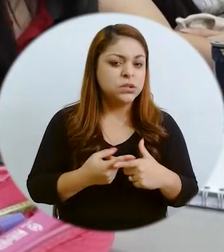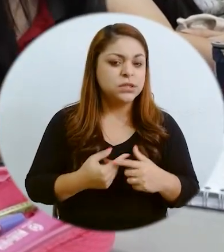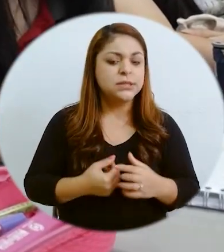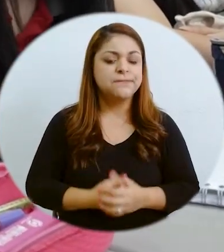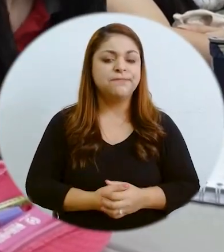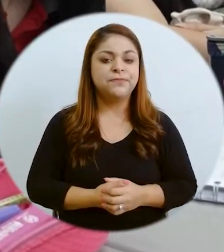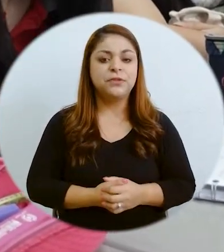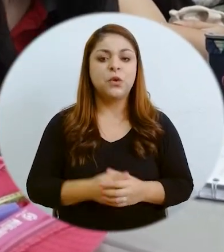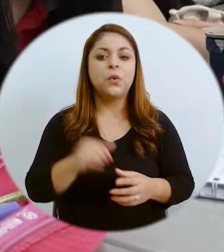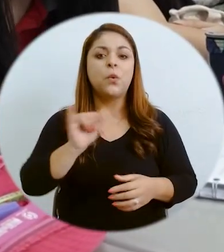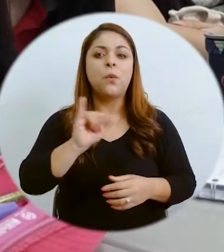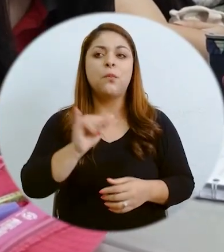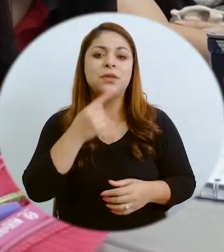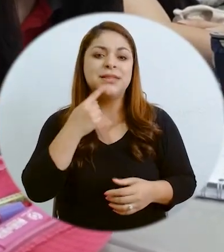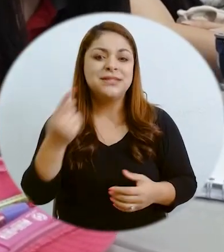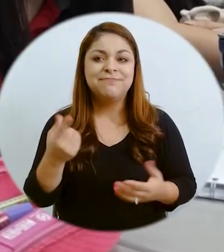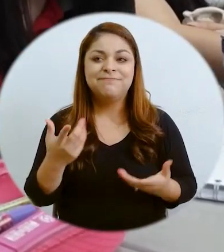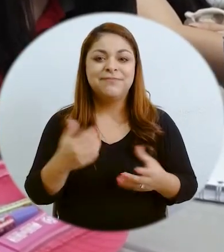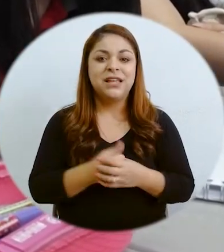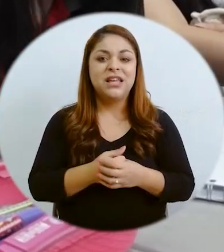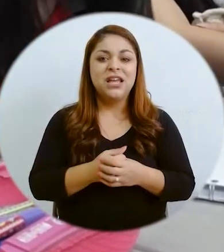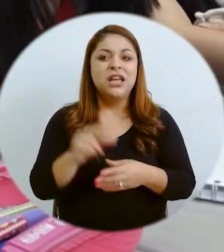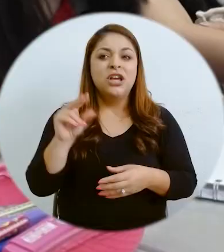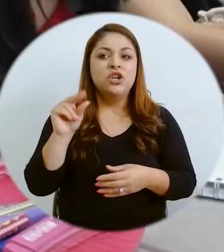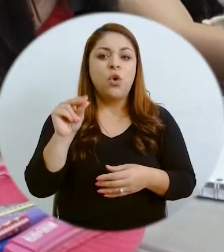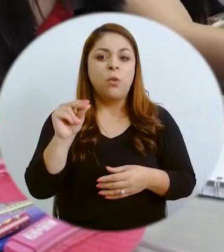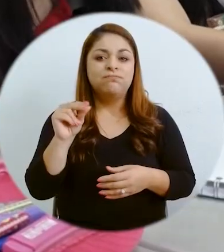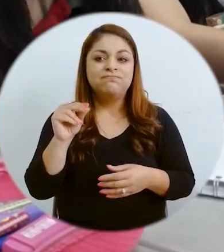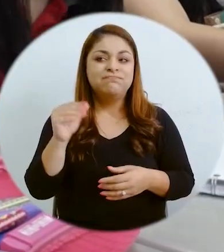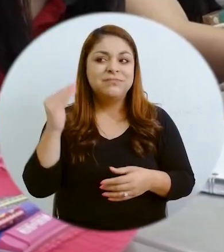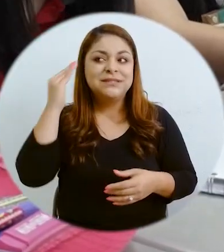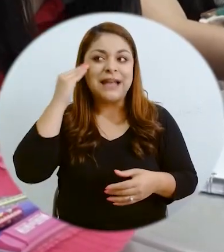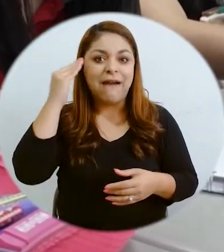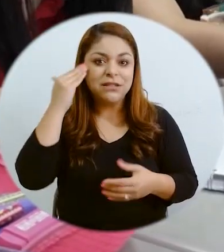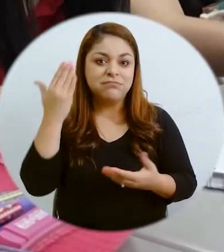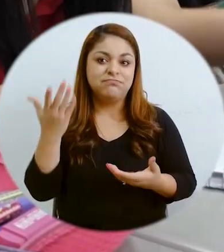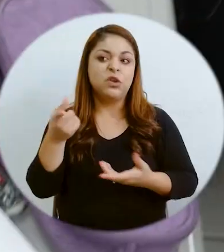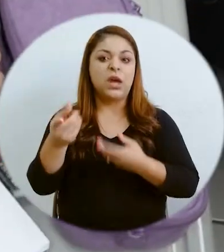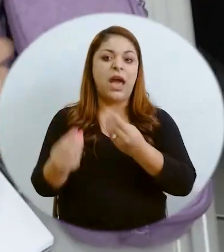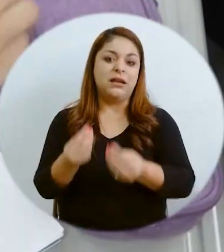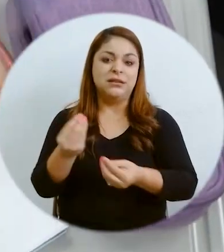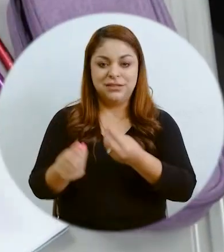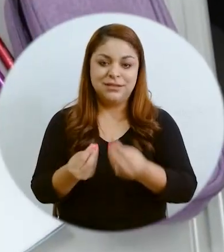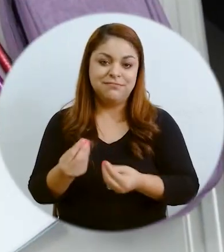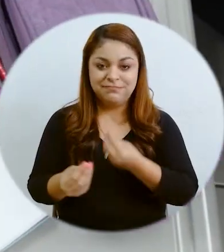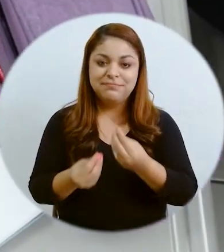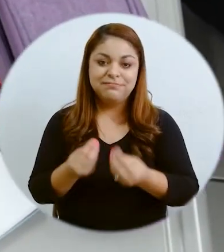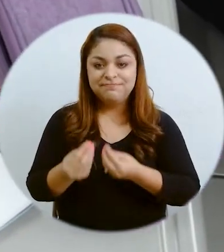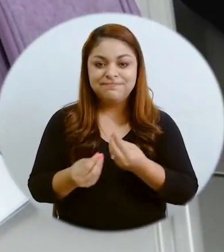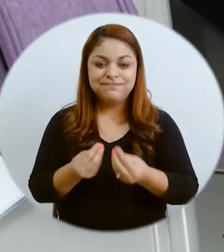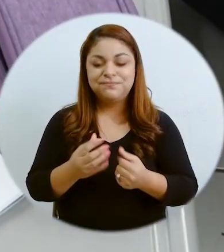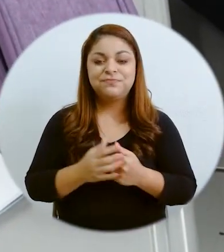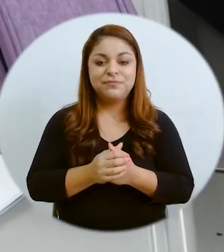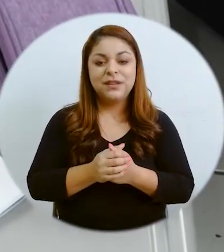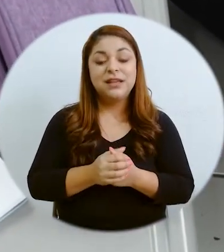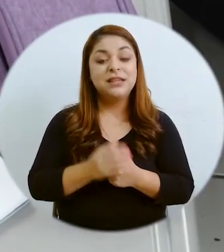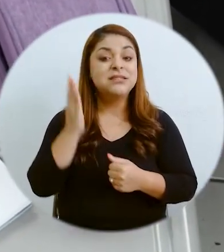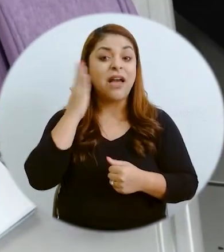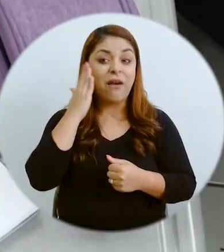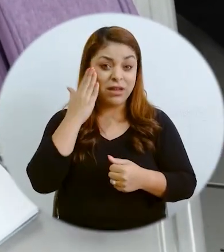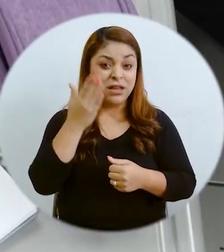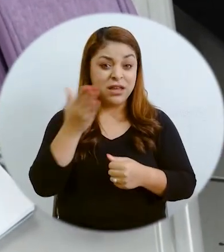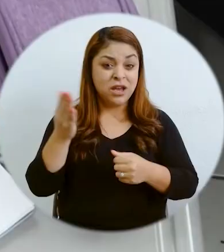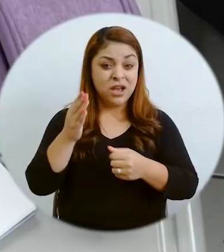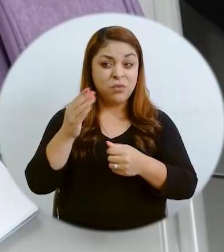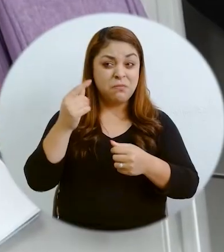veces, entonces, como se dice popularmente, no se cacarea lo que se hace. ¿verdad? Y creemos que por default la